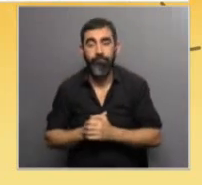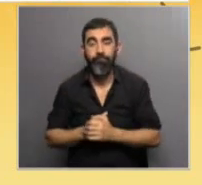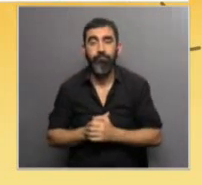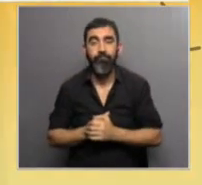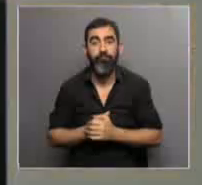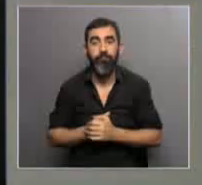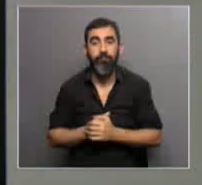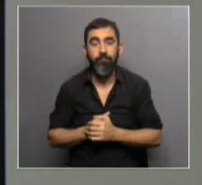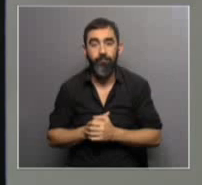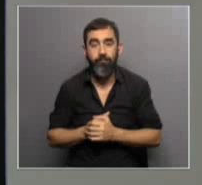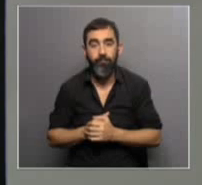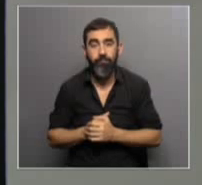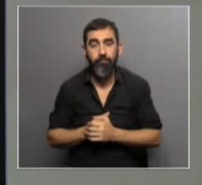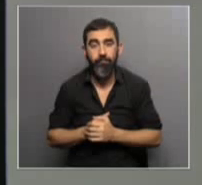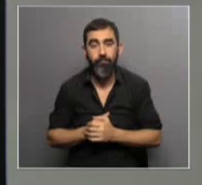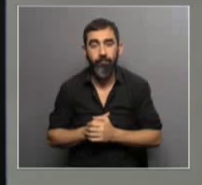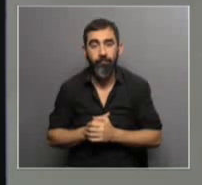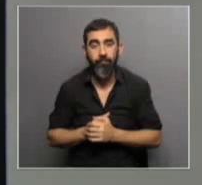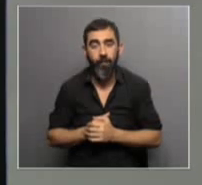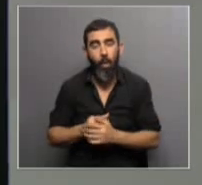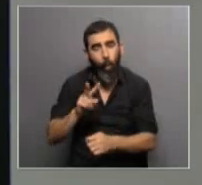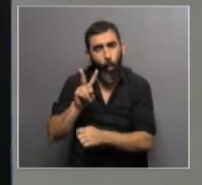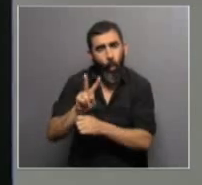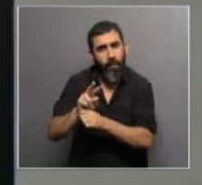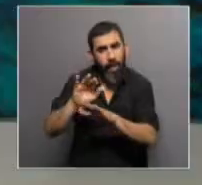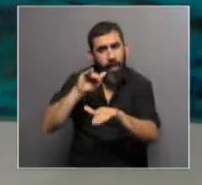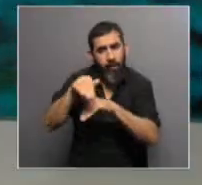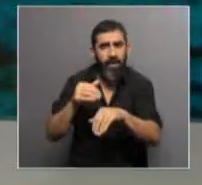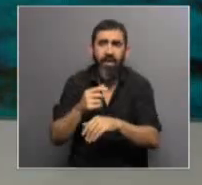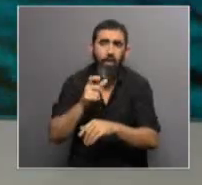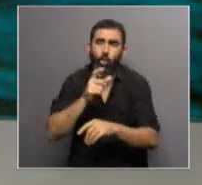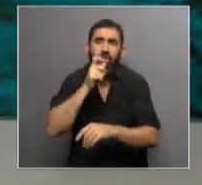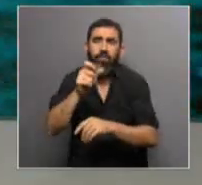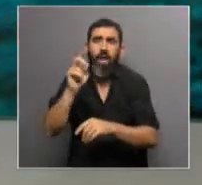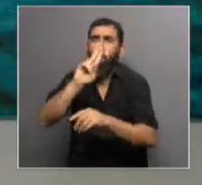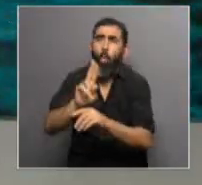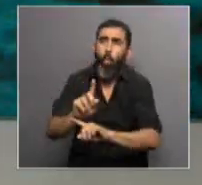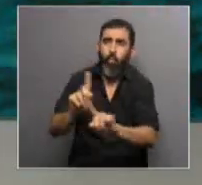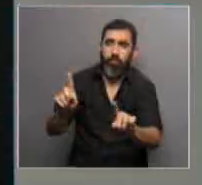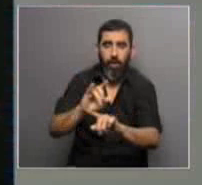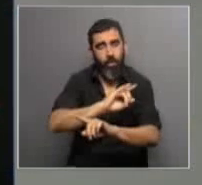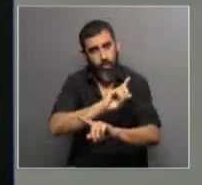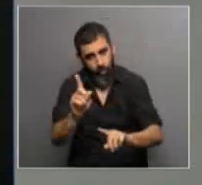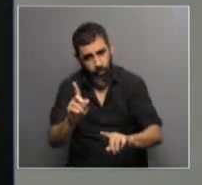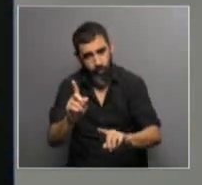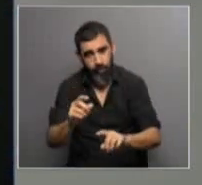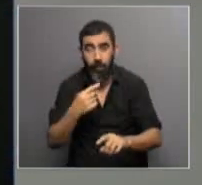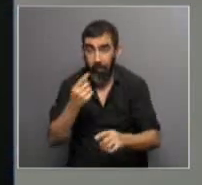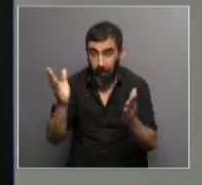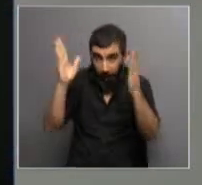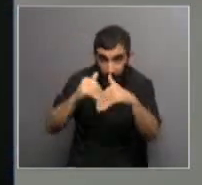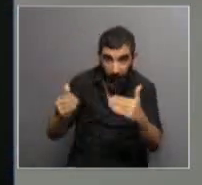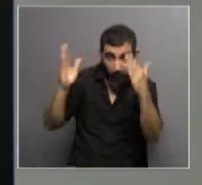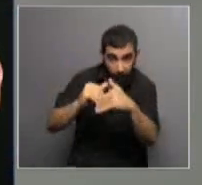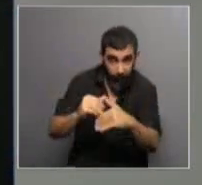ti ofelia hasta pronto para cuidar las playas no quiere decirnos usarlas porque eso a veces uno puede pensar bueno pero entonces no se puede no se puede